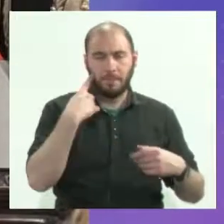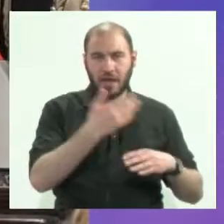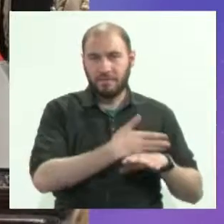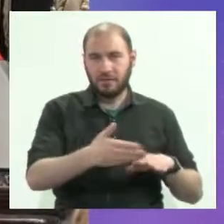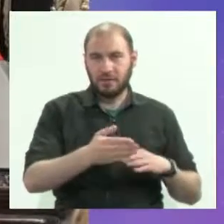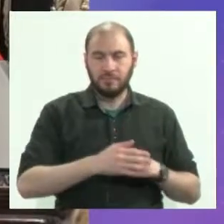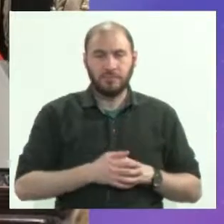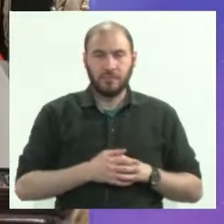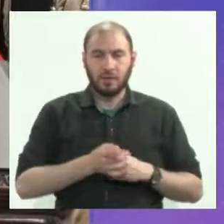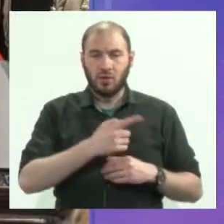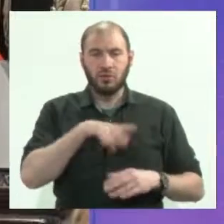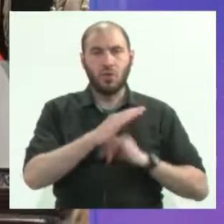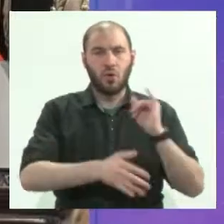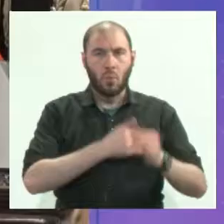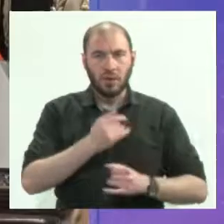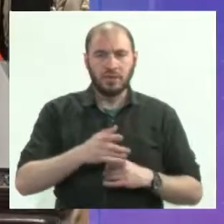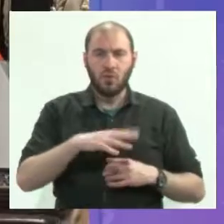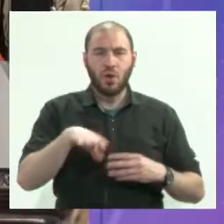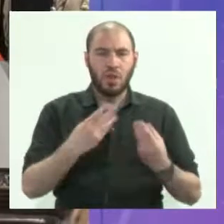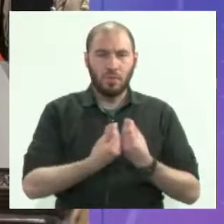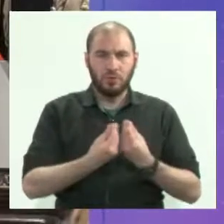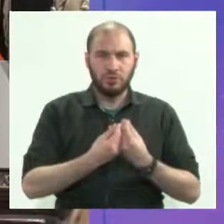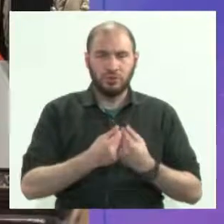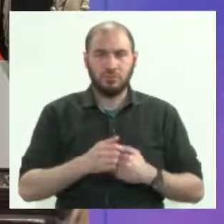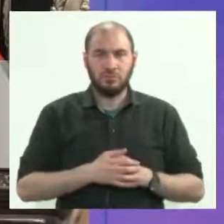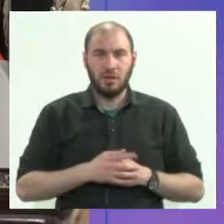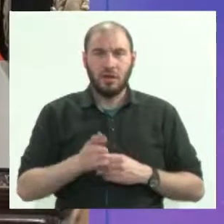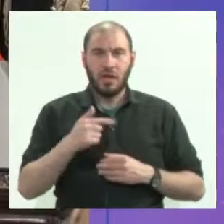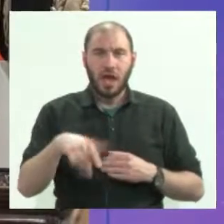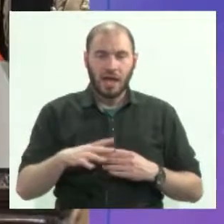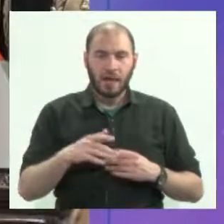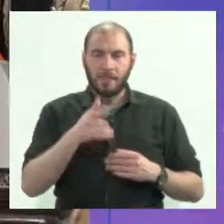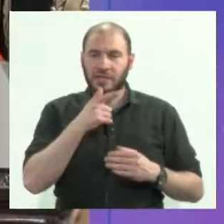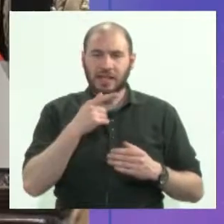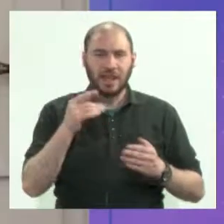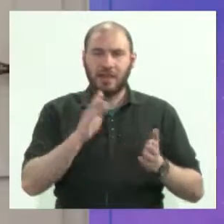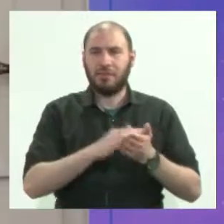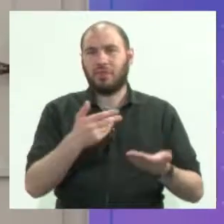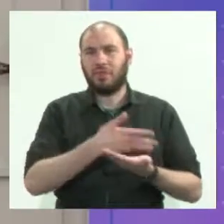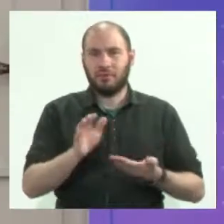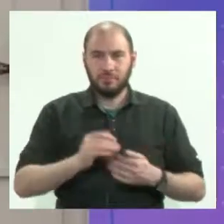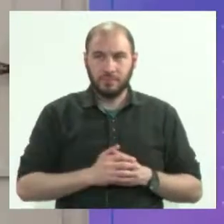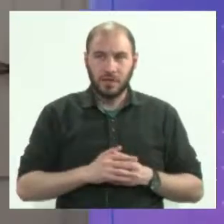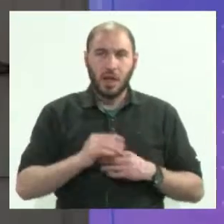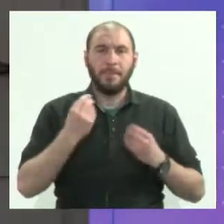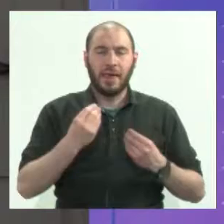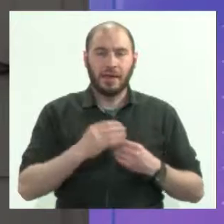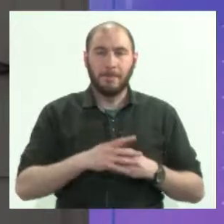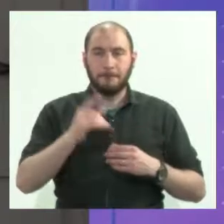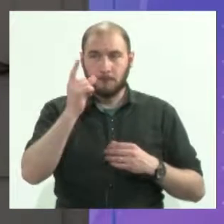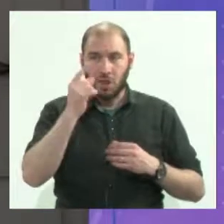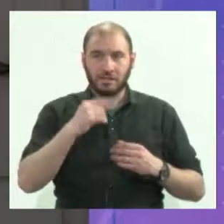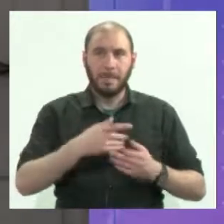las que estamos manifestando en muchos ámbitos, nos están siendo consideradas como tal. Porque para mover